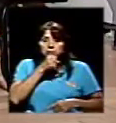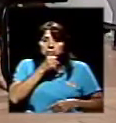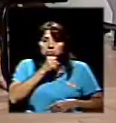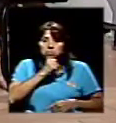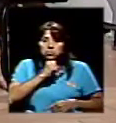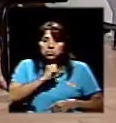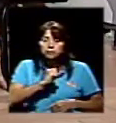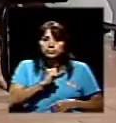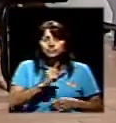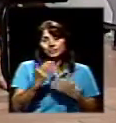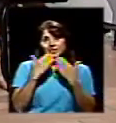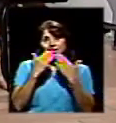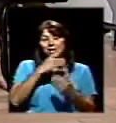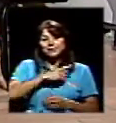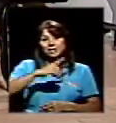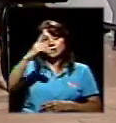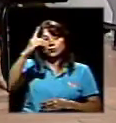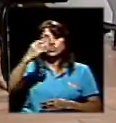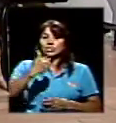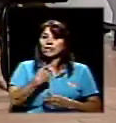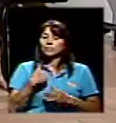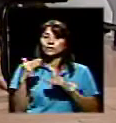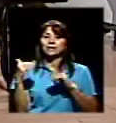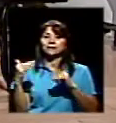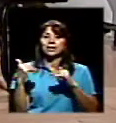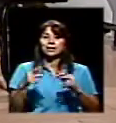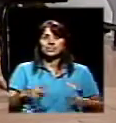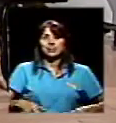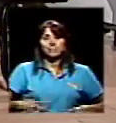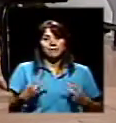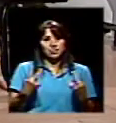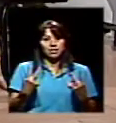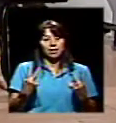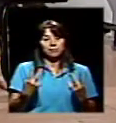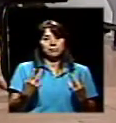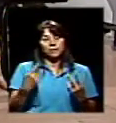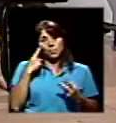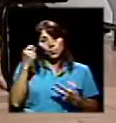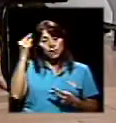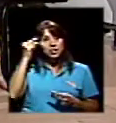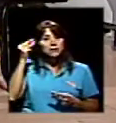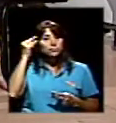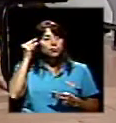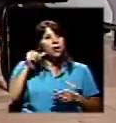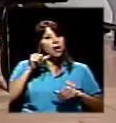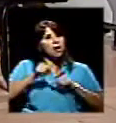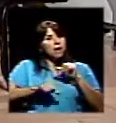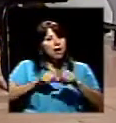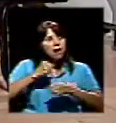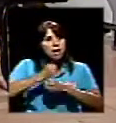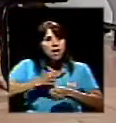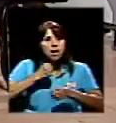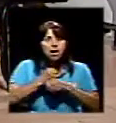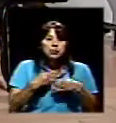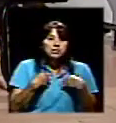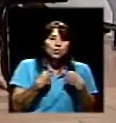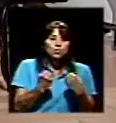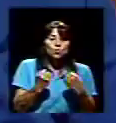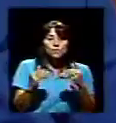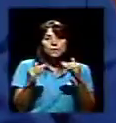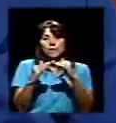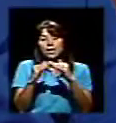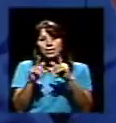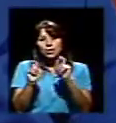Dios, a todos los esfuerzos de un Estado como Estado, en salud, en vivienda, en